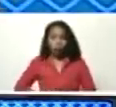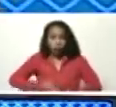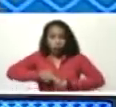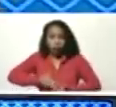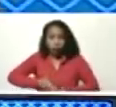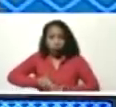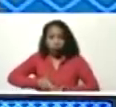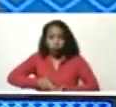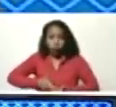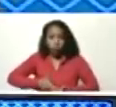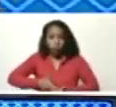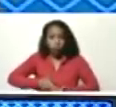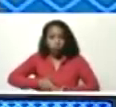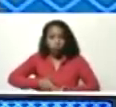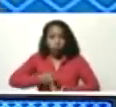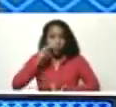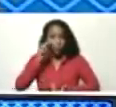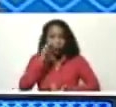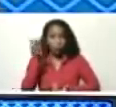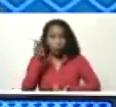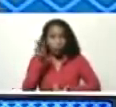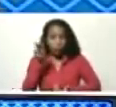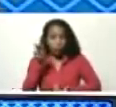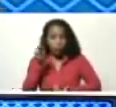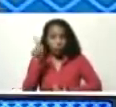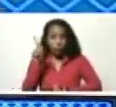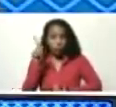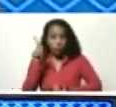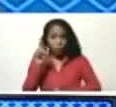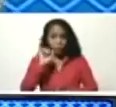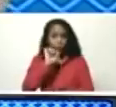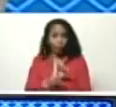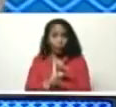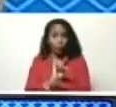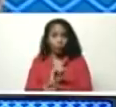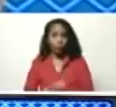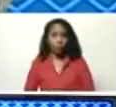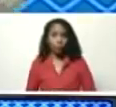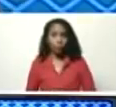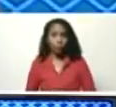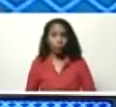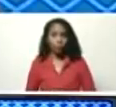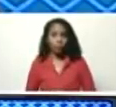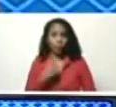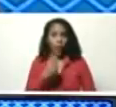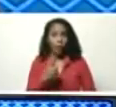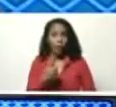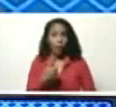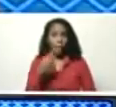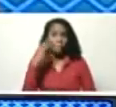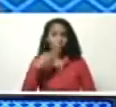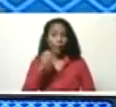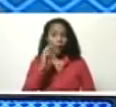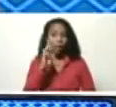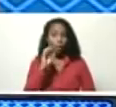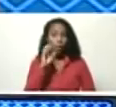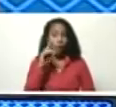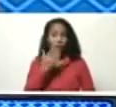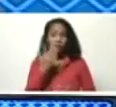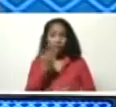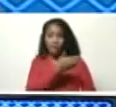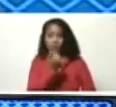una subametralladora y con unas esposas. Le dije a Pedro, vienen por nosotros,